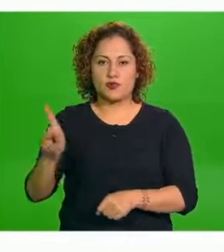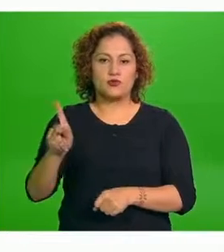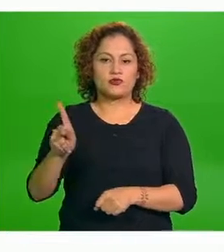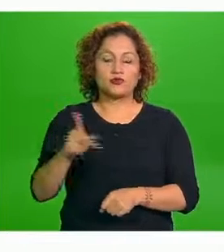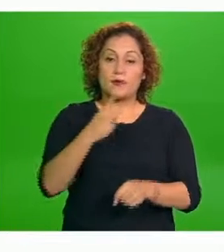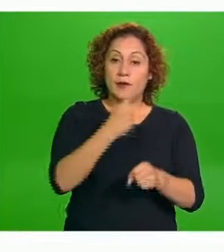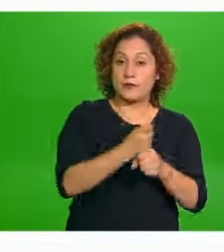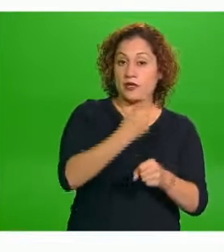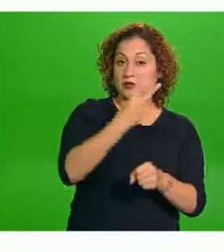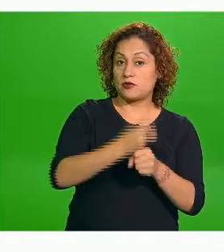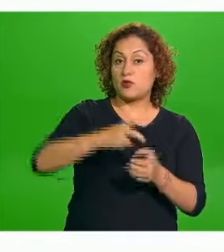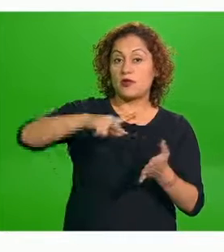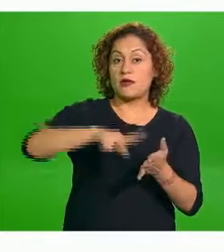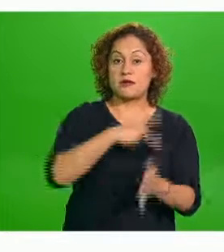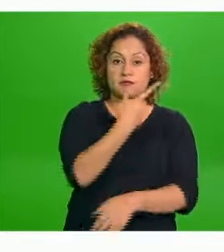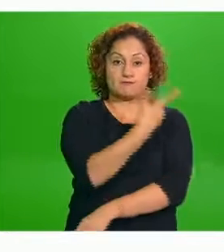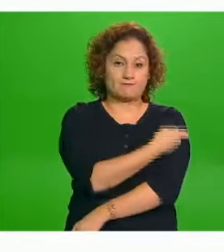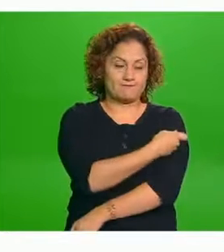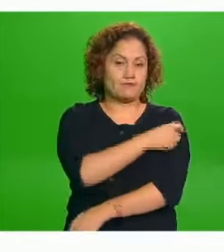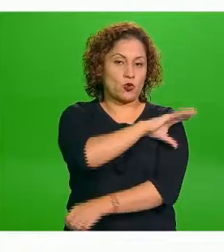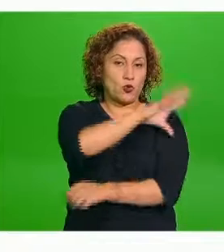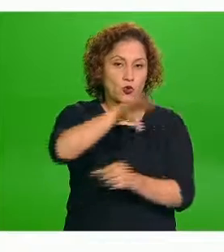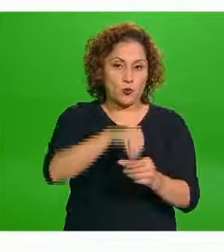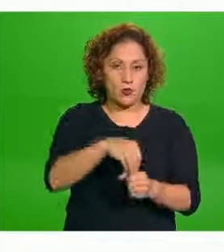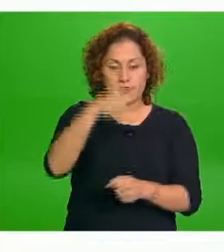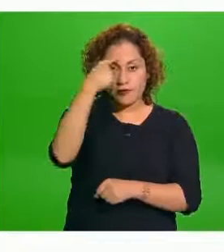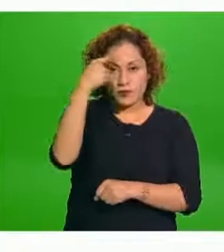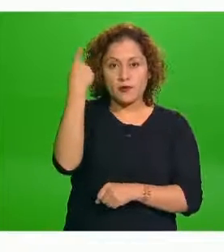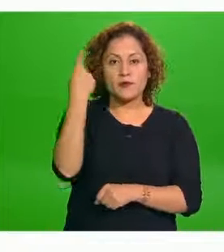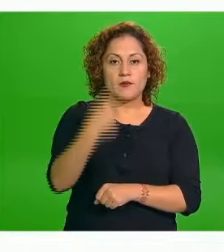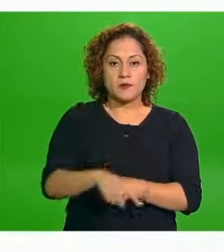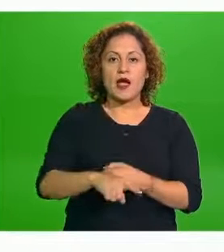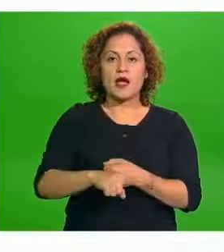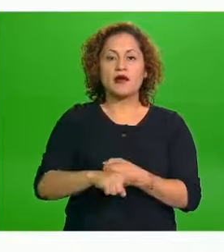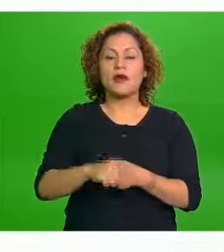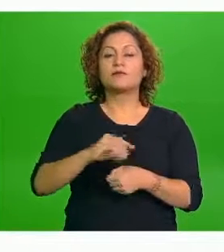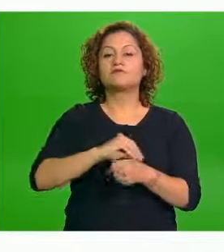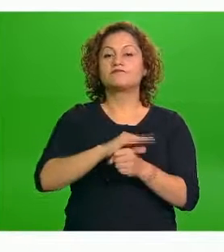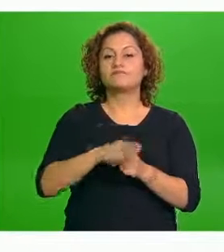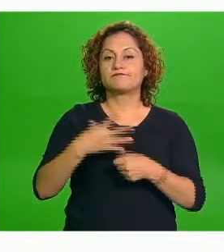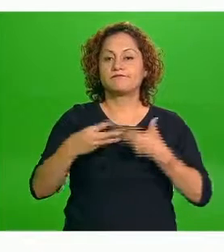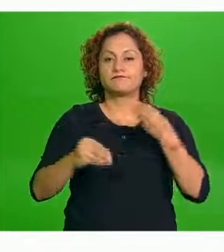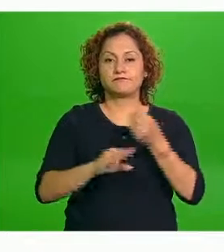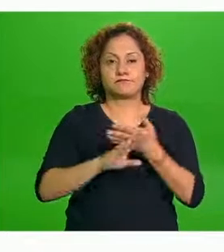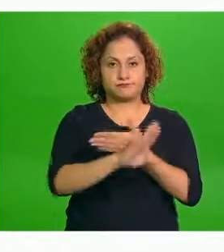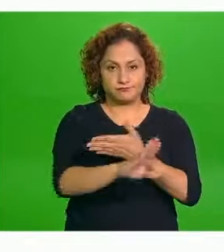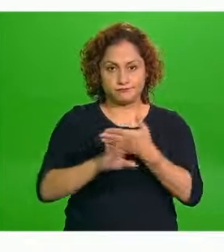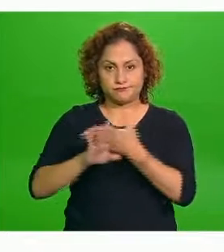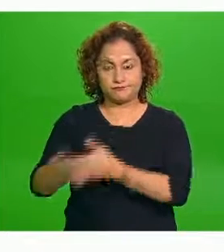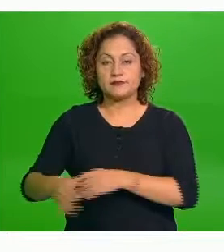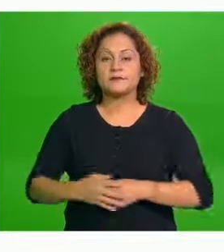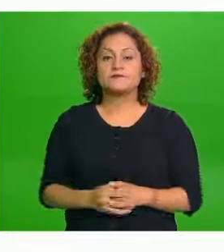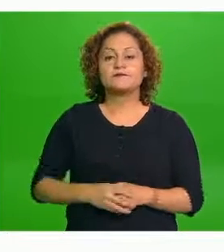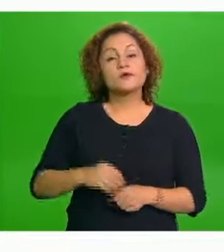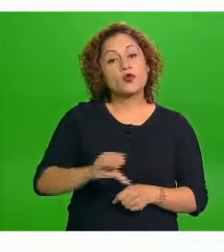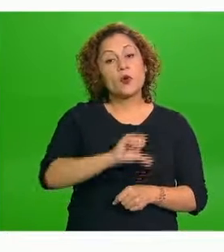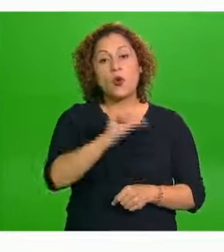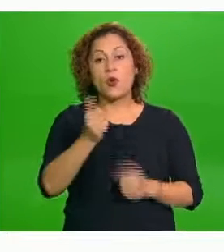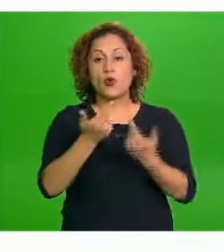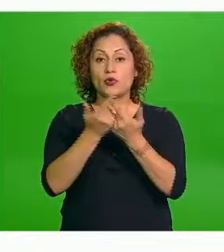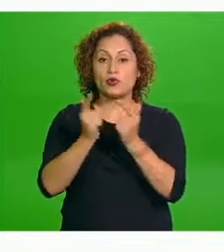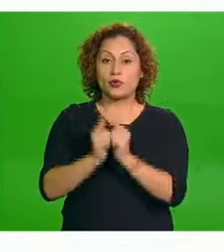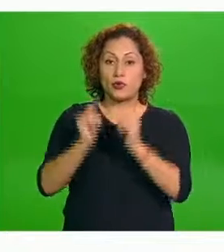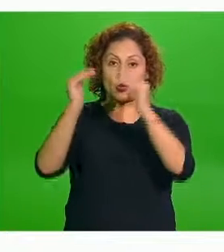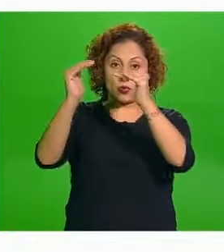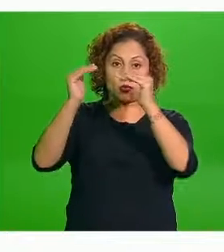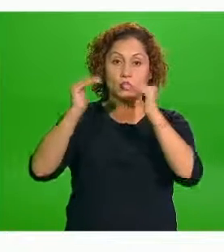las 2 dosis que en su momento requieren para efectos de la vacuna que les están colocando. Otro grupo importante que también ha tenido